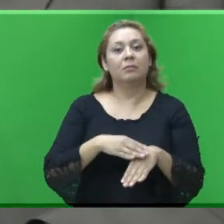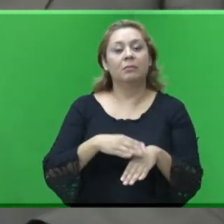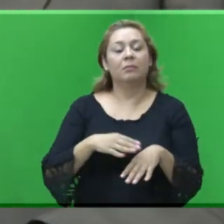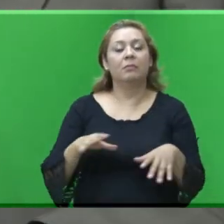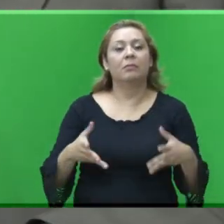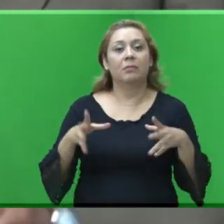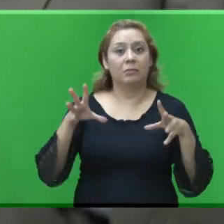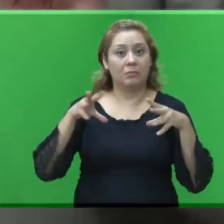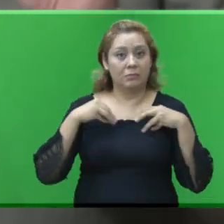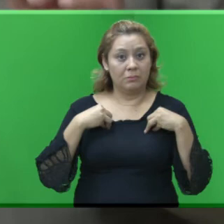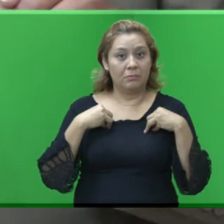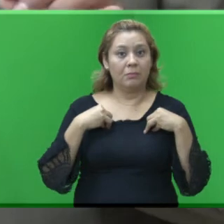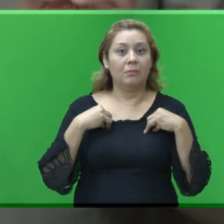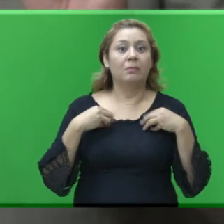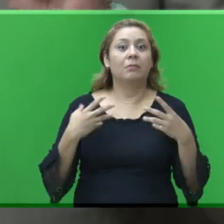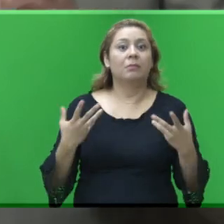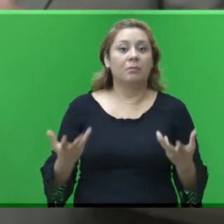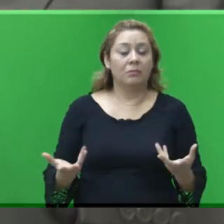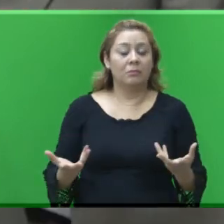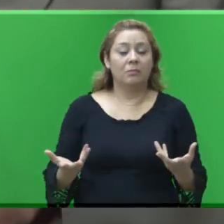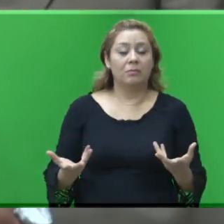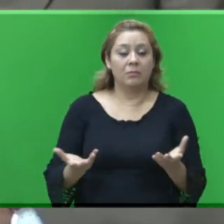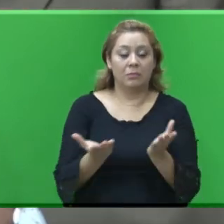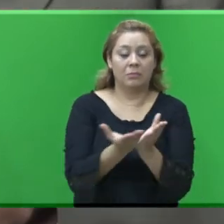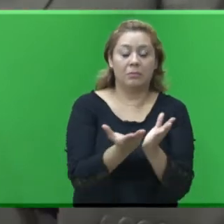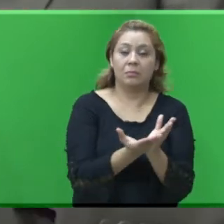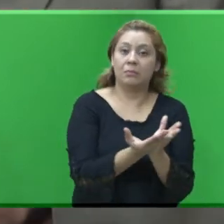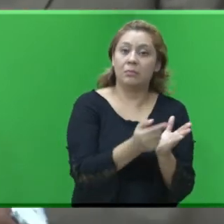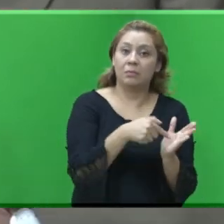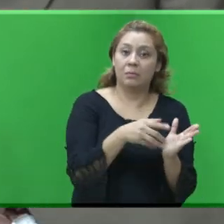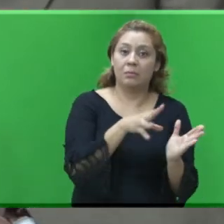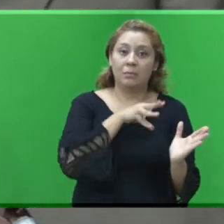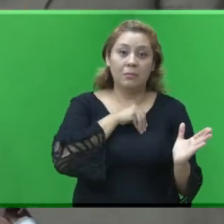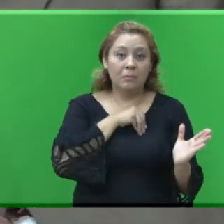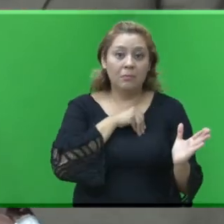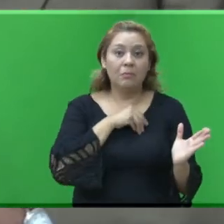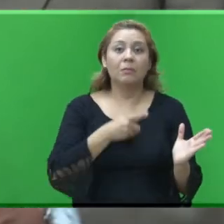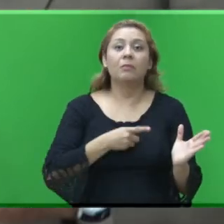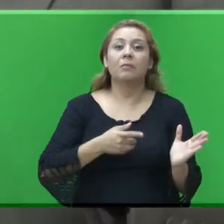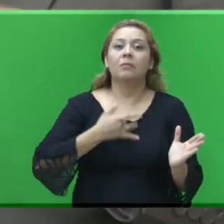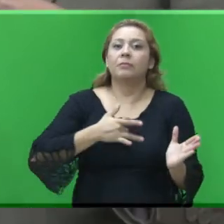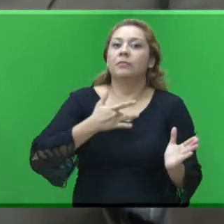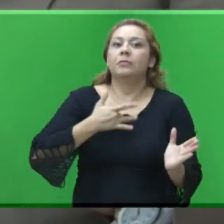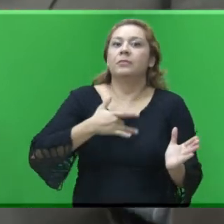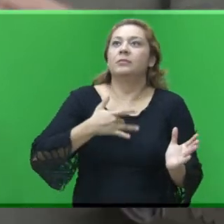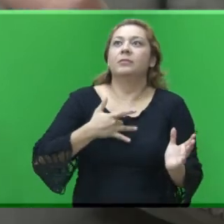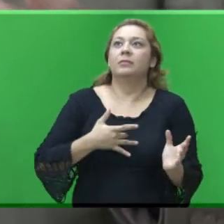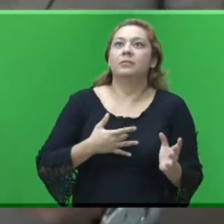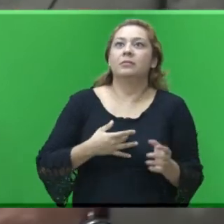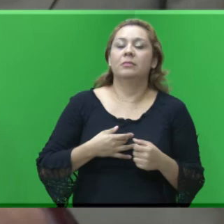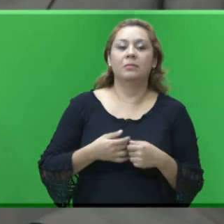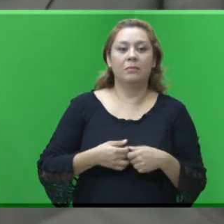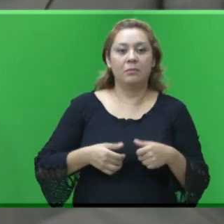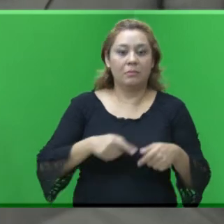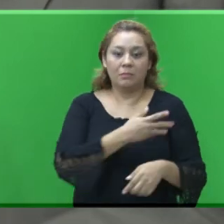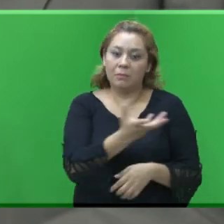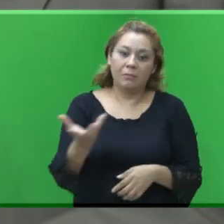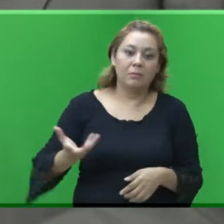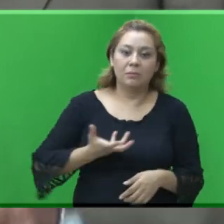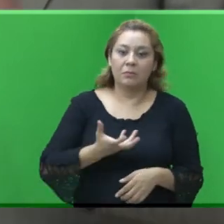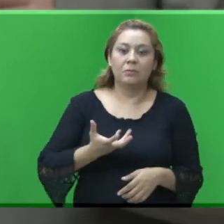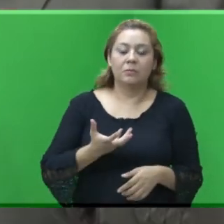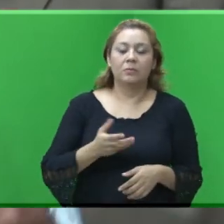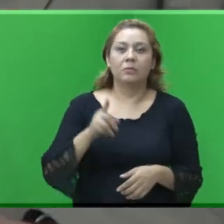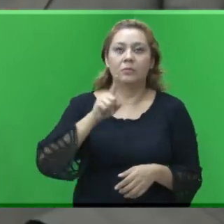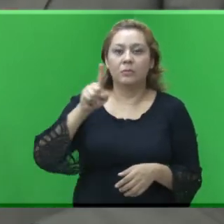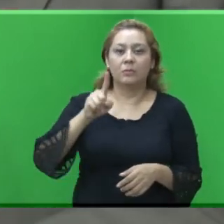llamado. Aceptemos lo que en su palabra está escrito como su deseo y su voluntad